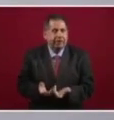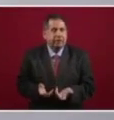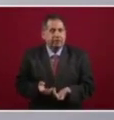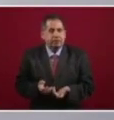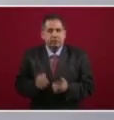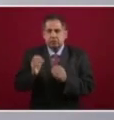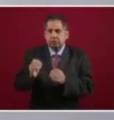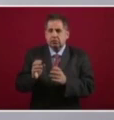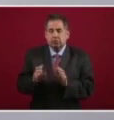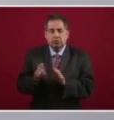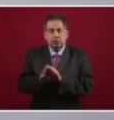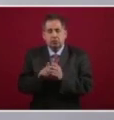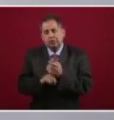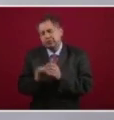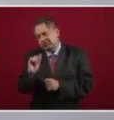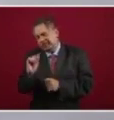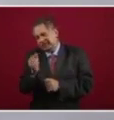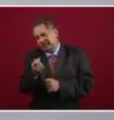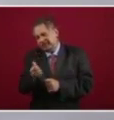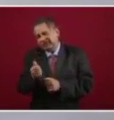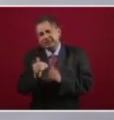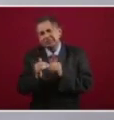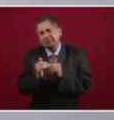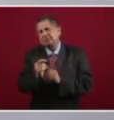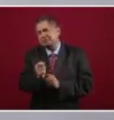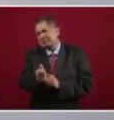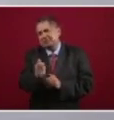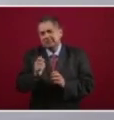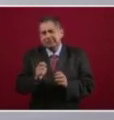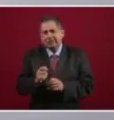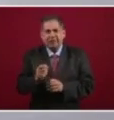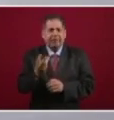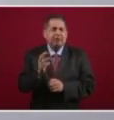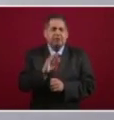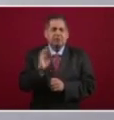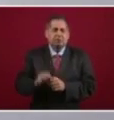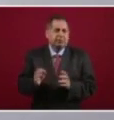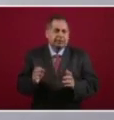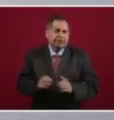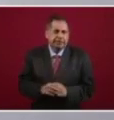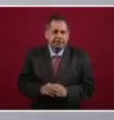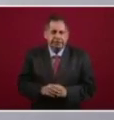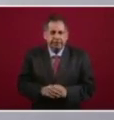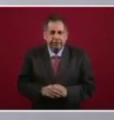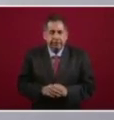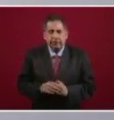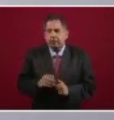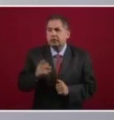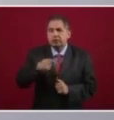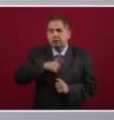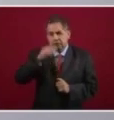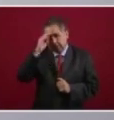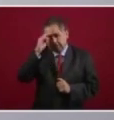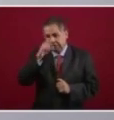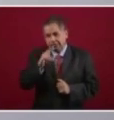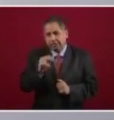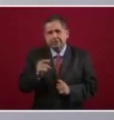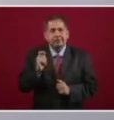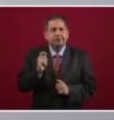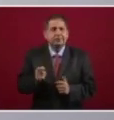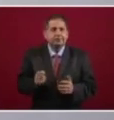o que es mínima la inflación, 3%, no toman en